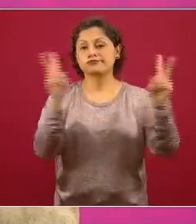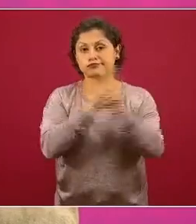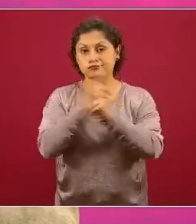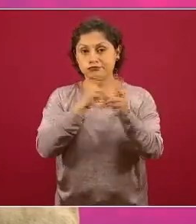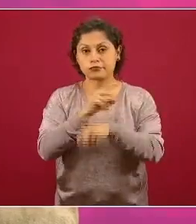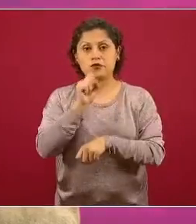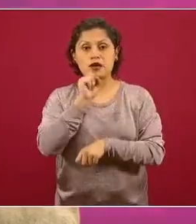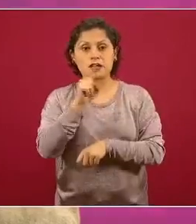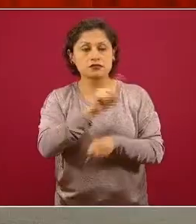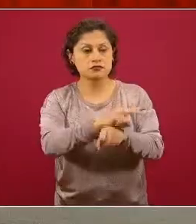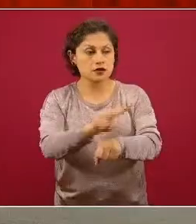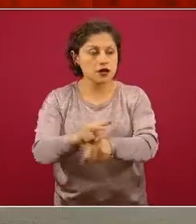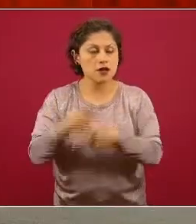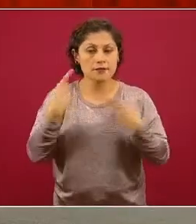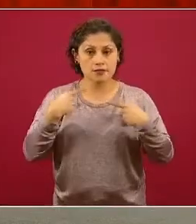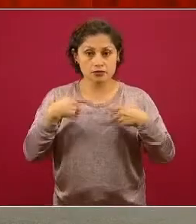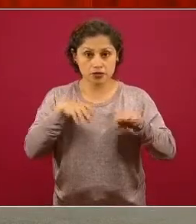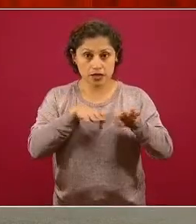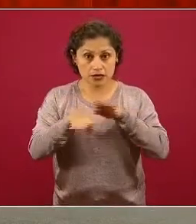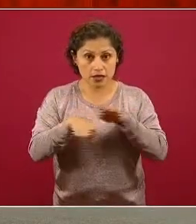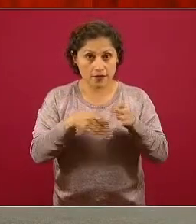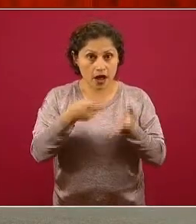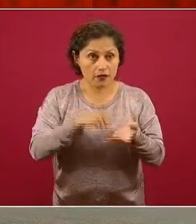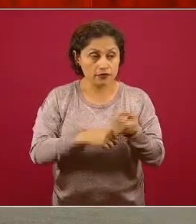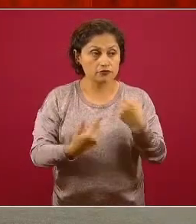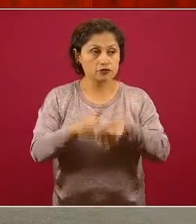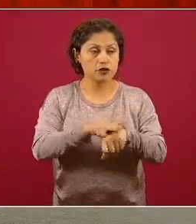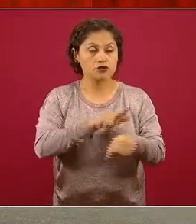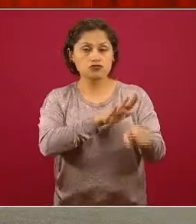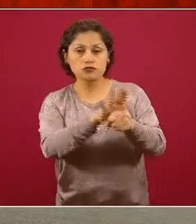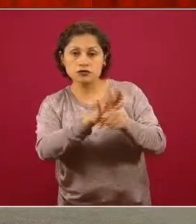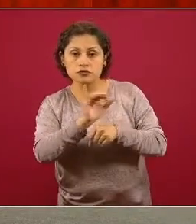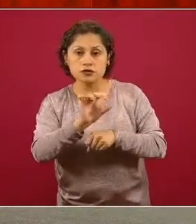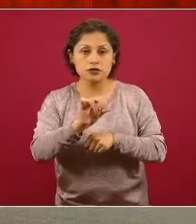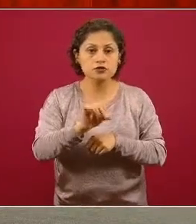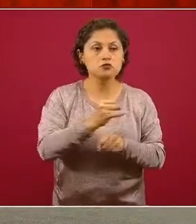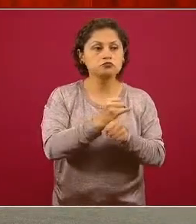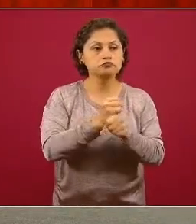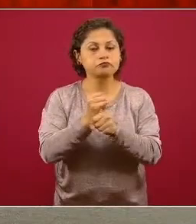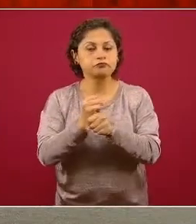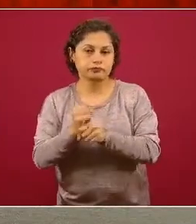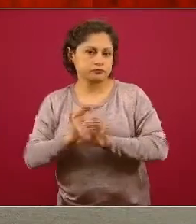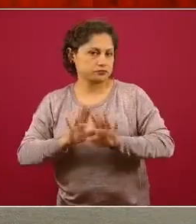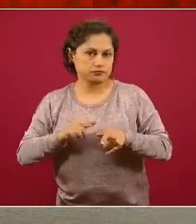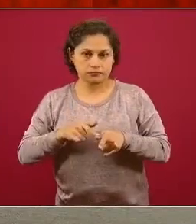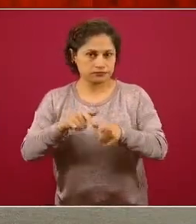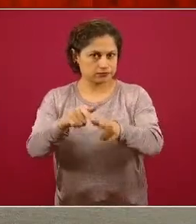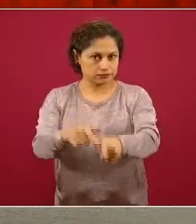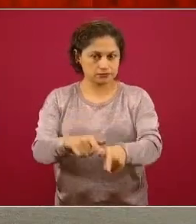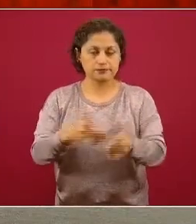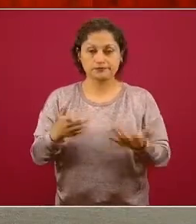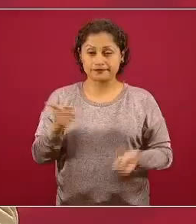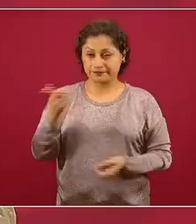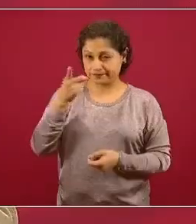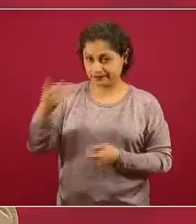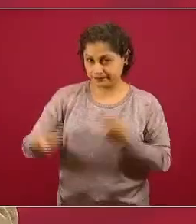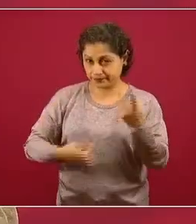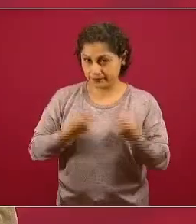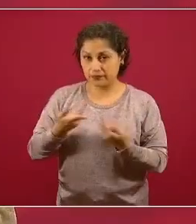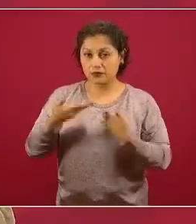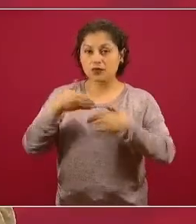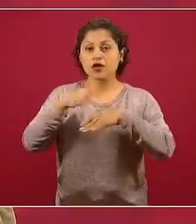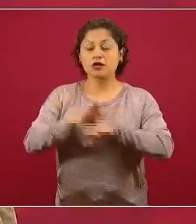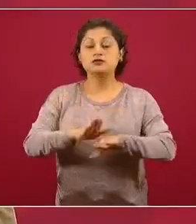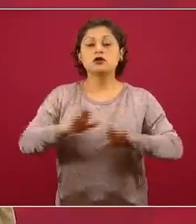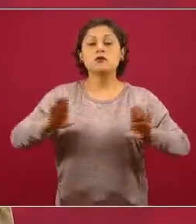activo en los estados, ¿no? Respecto a población indígena, tenemos no me voy a adelantar, ya lo